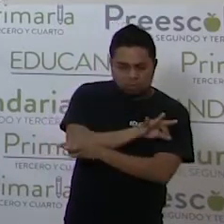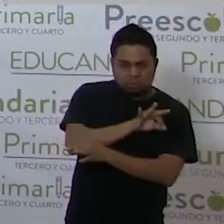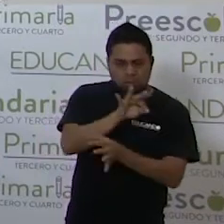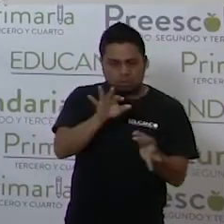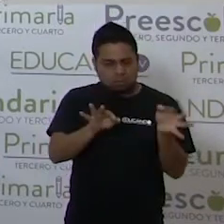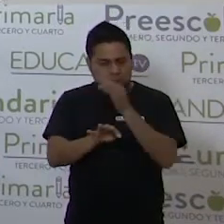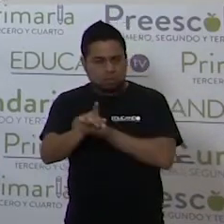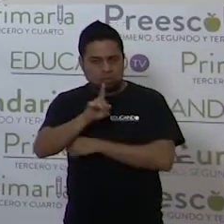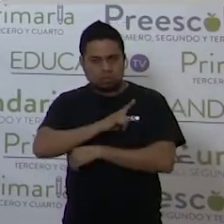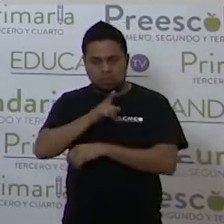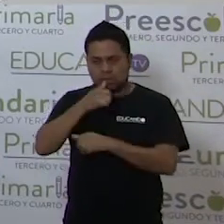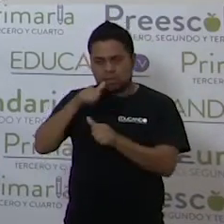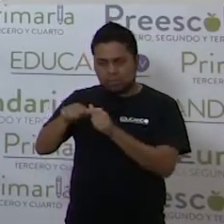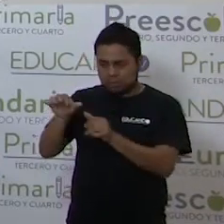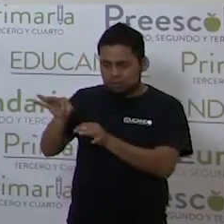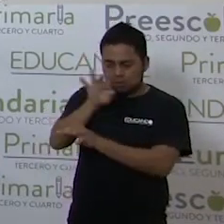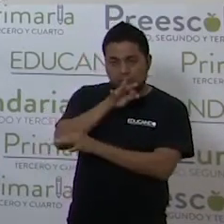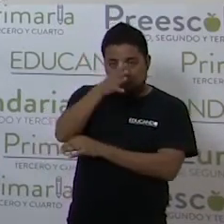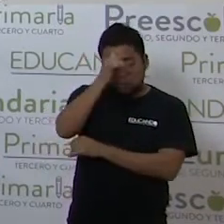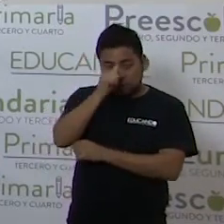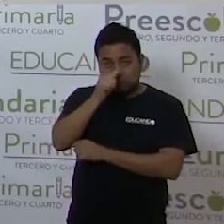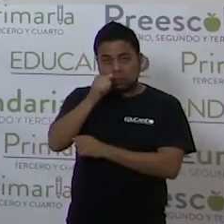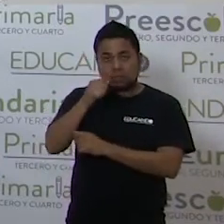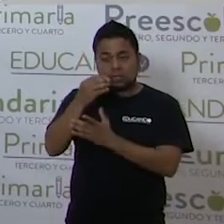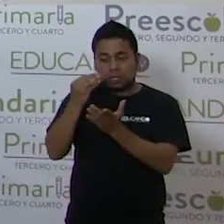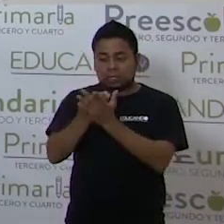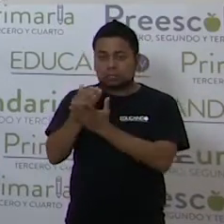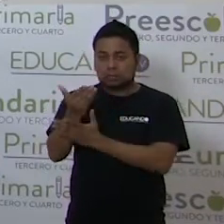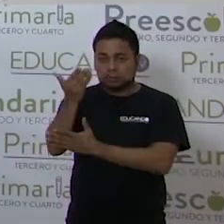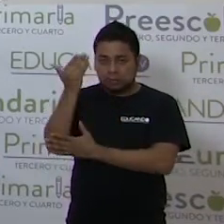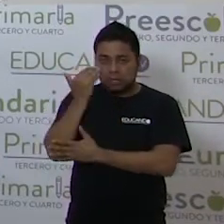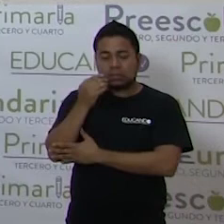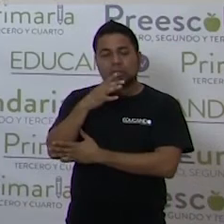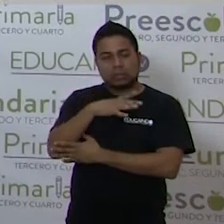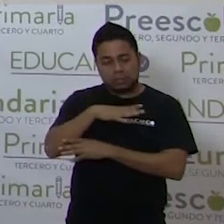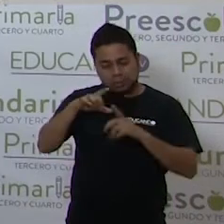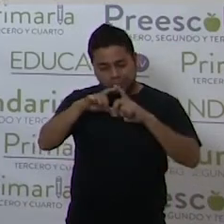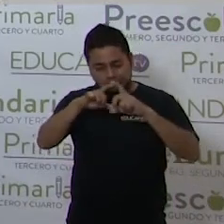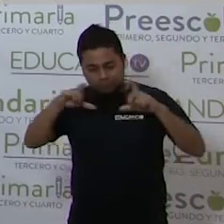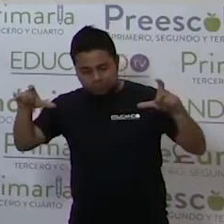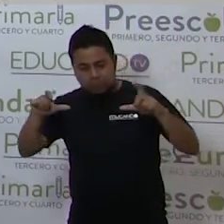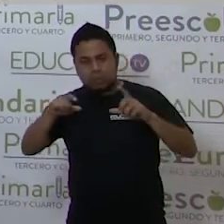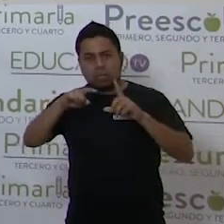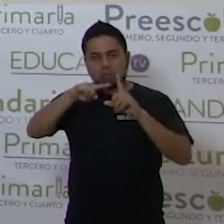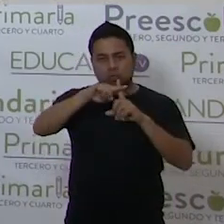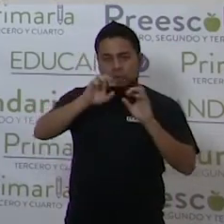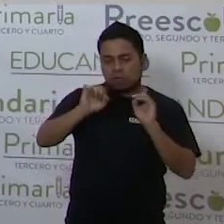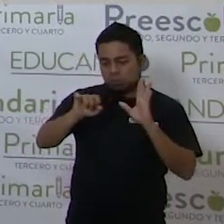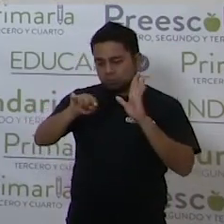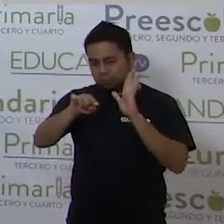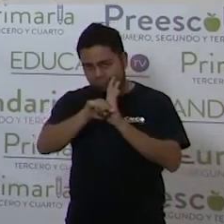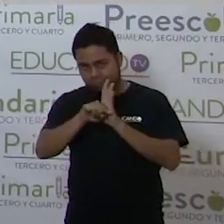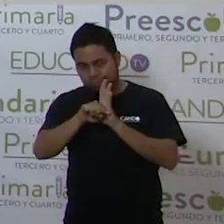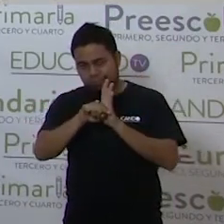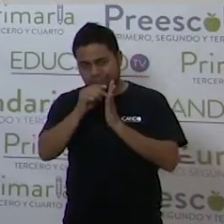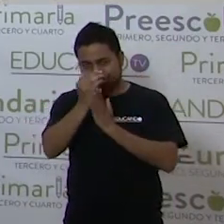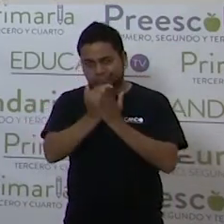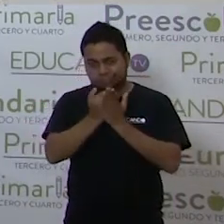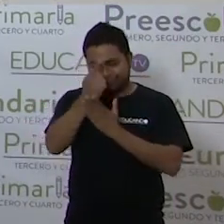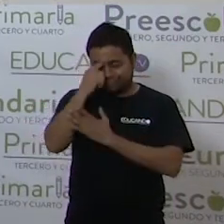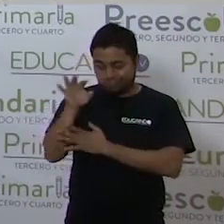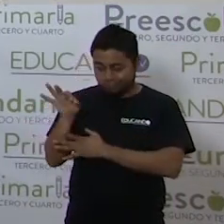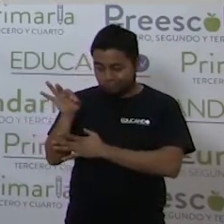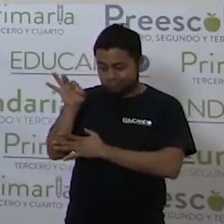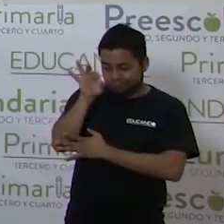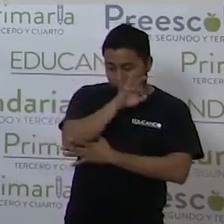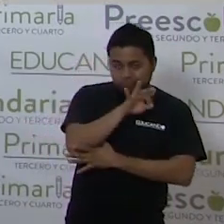si ustedes recuerdan en la sesión pasada que era una ecuación que implicaba la suma o la resta para despejar